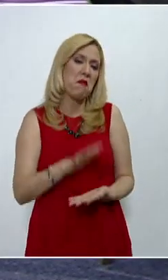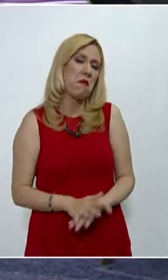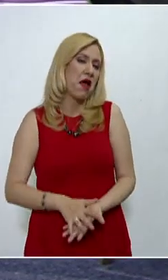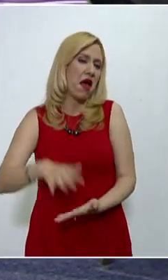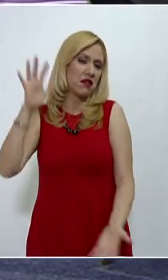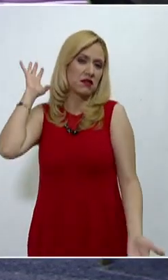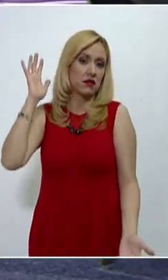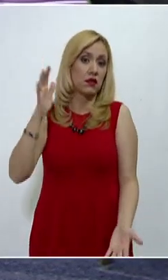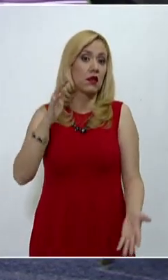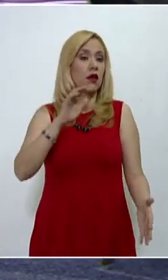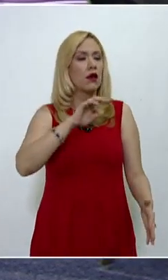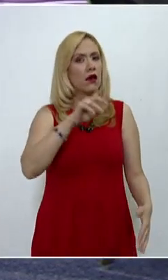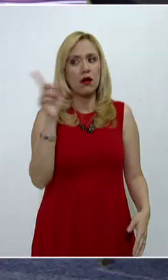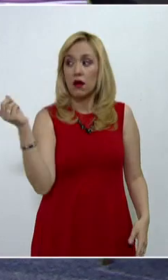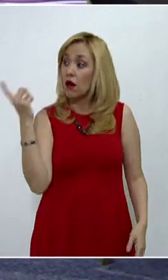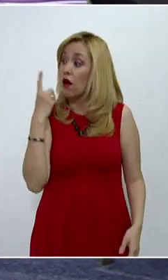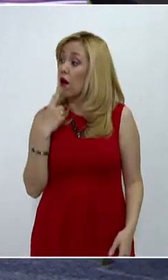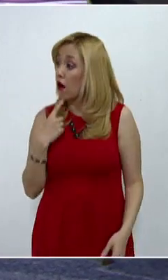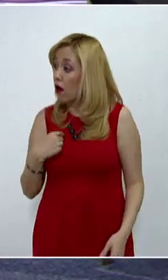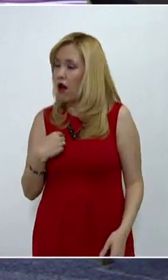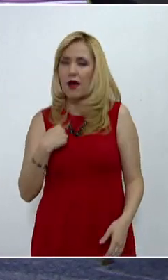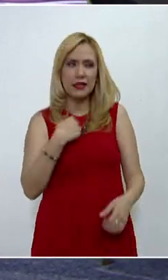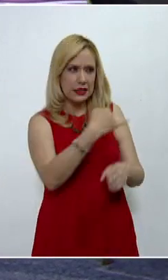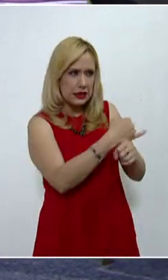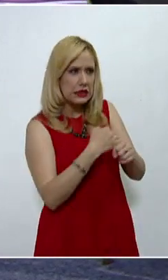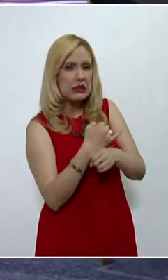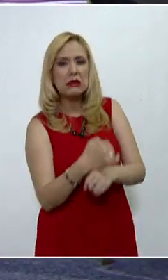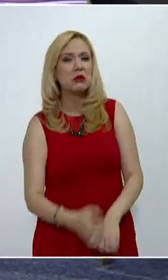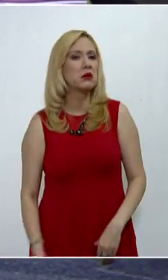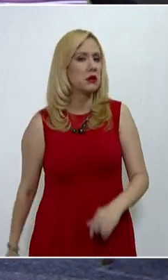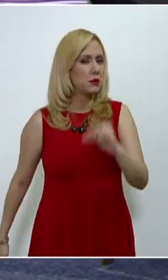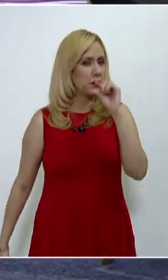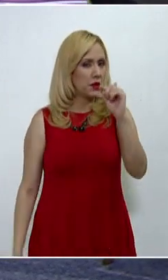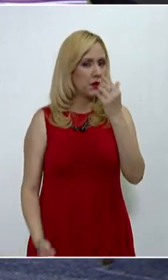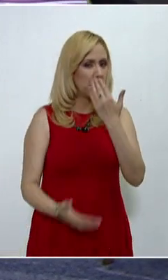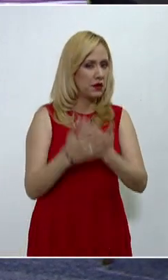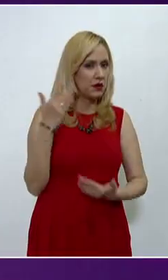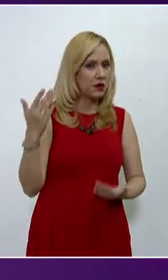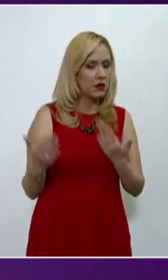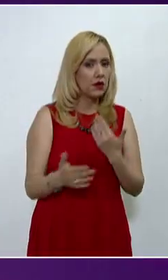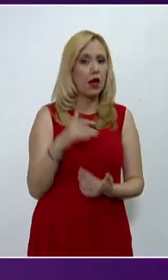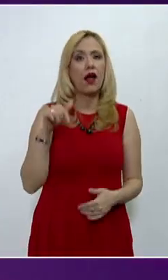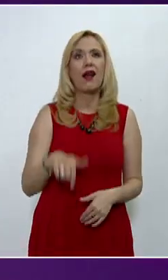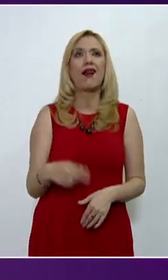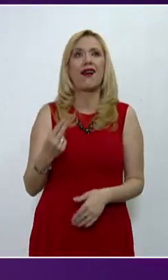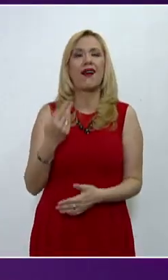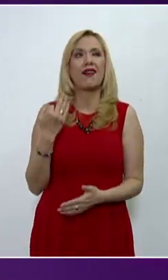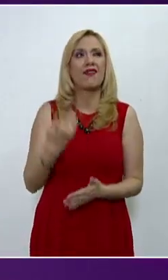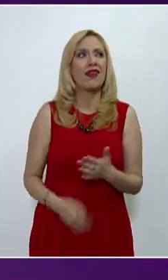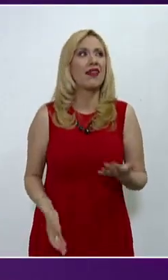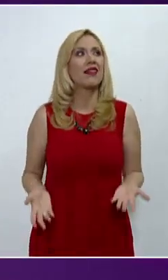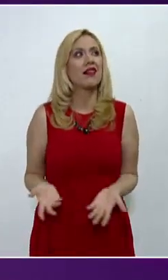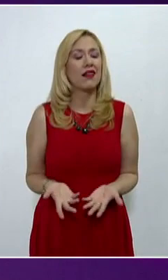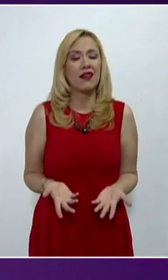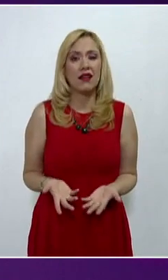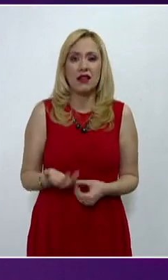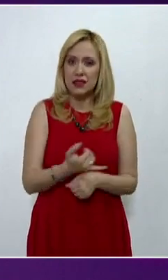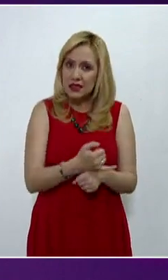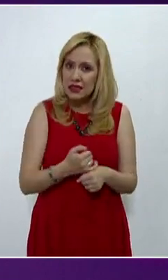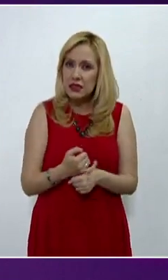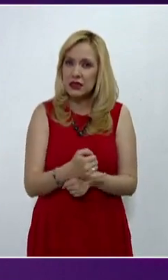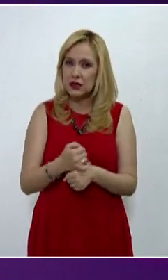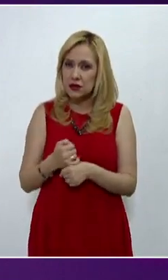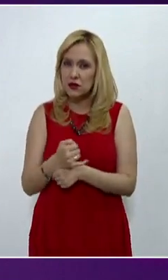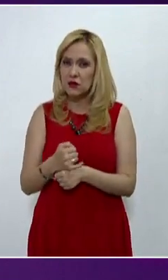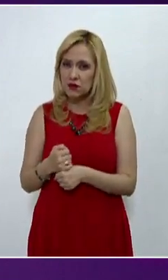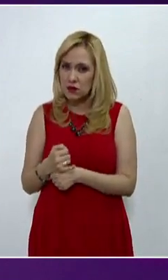a las investigaciones que puedas llegar a hacer como Estado mexicano. Solamente lo que aquí hace falta es que las investigaciones que